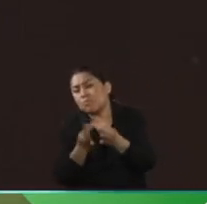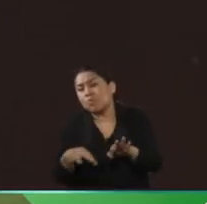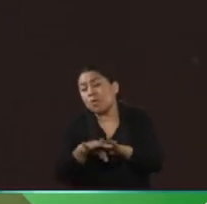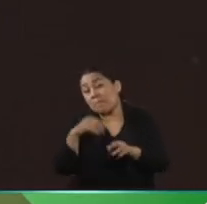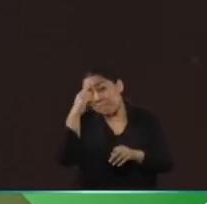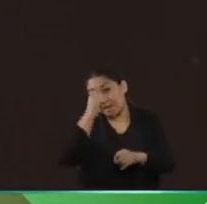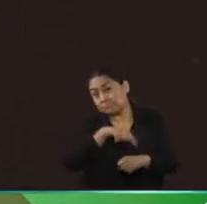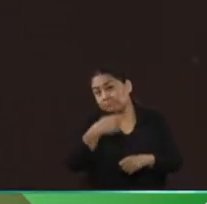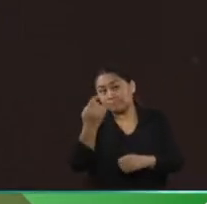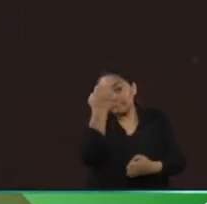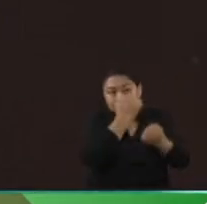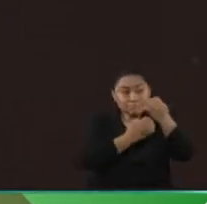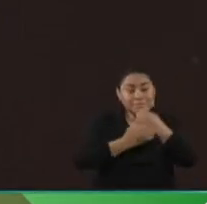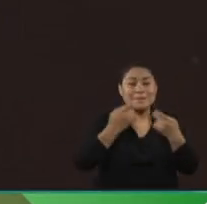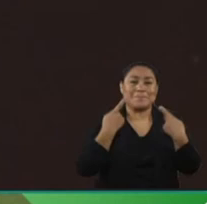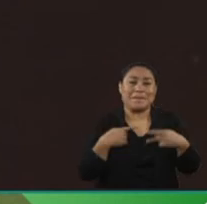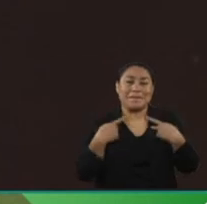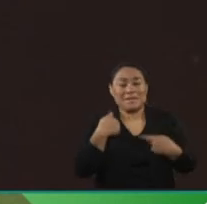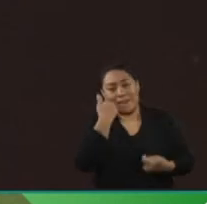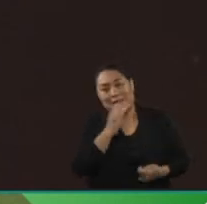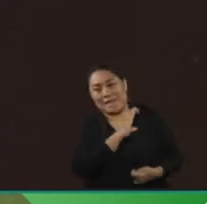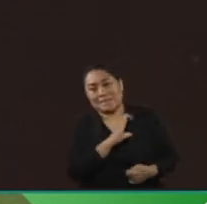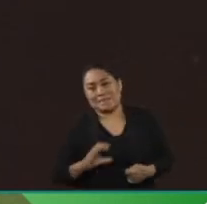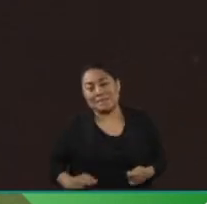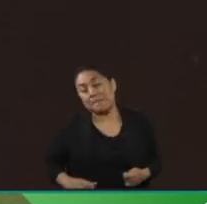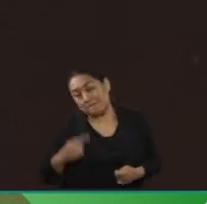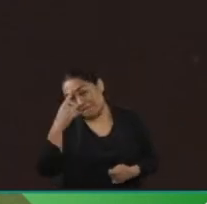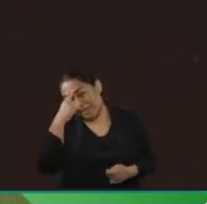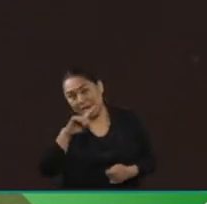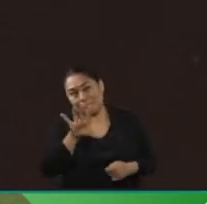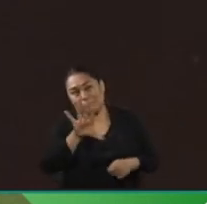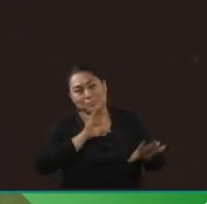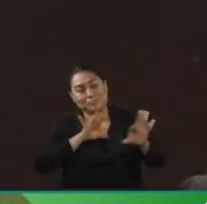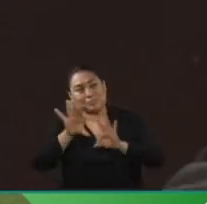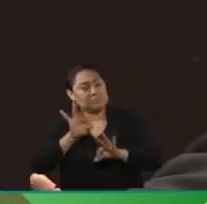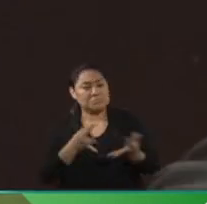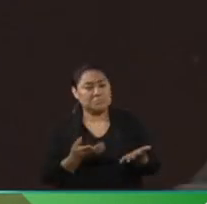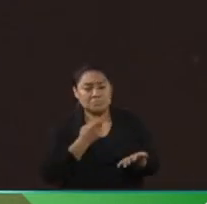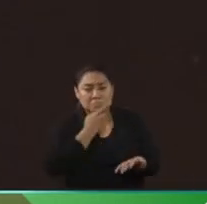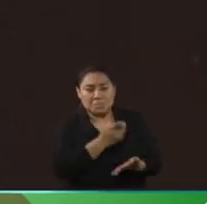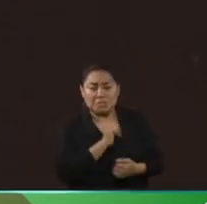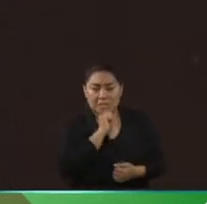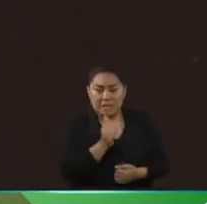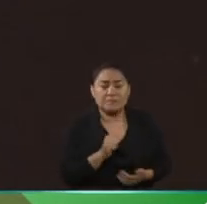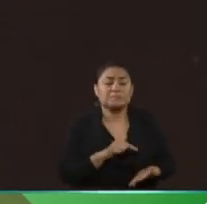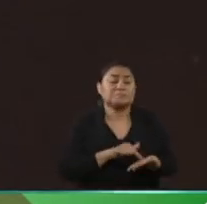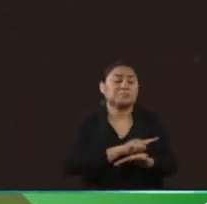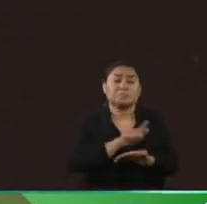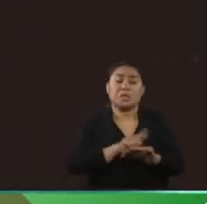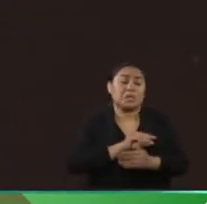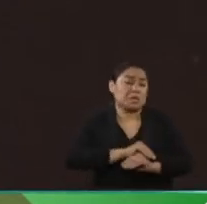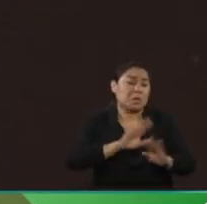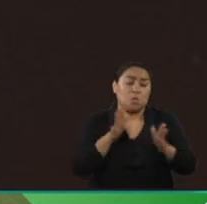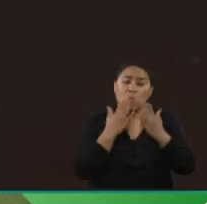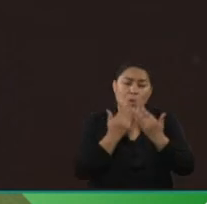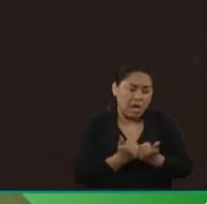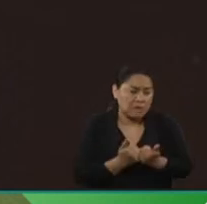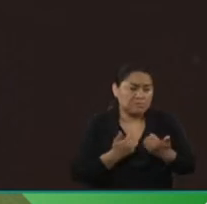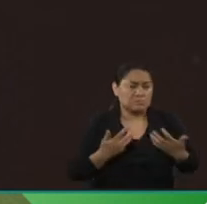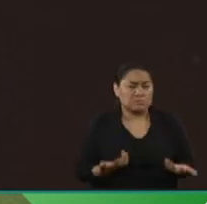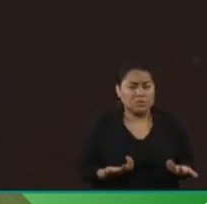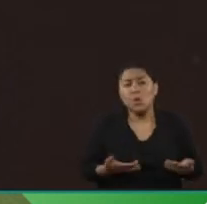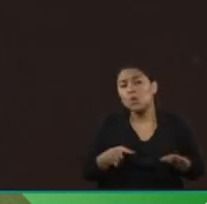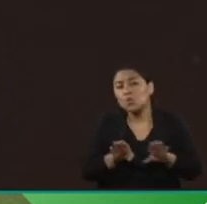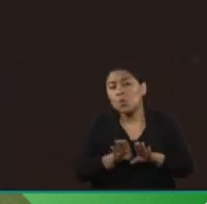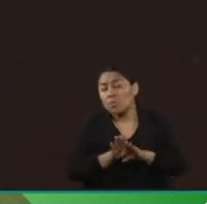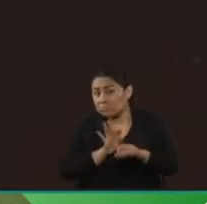para evaluar a los candidatos que serán preseleccionados la reforma tampoco es Clara en Cómo se garantizará la